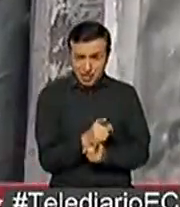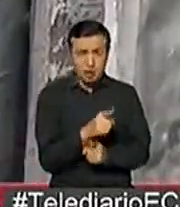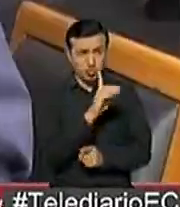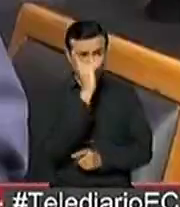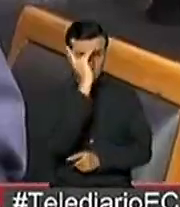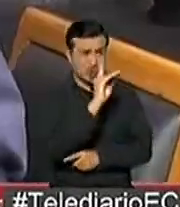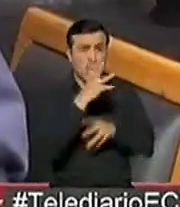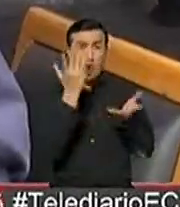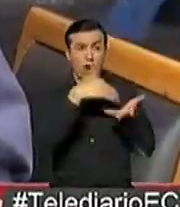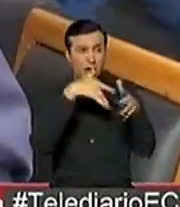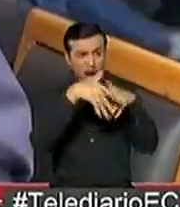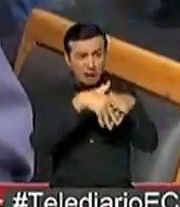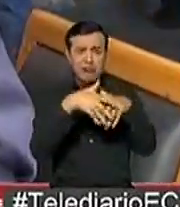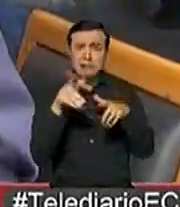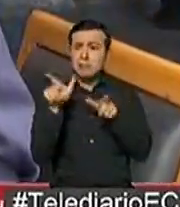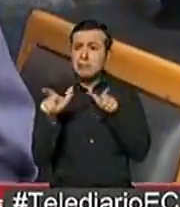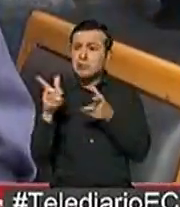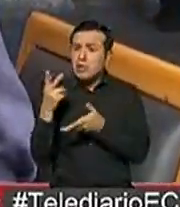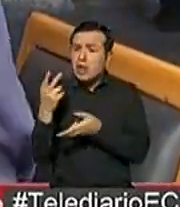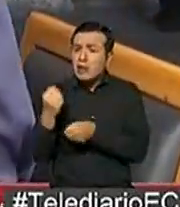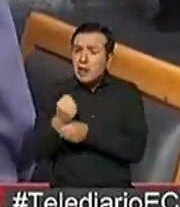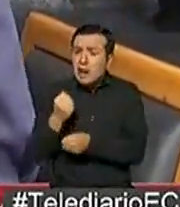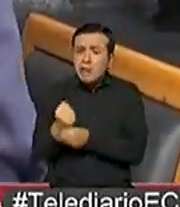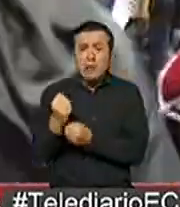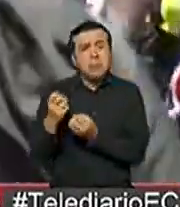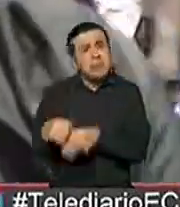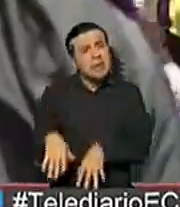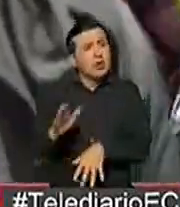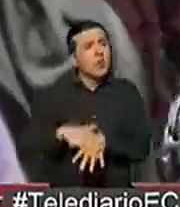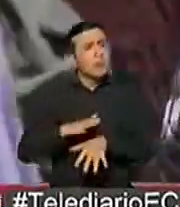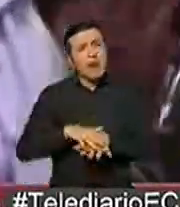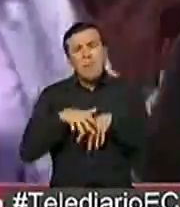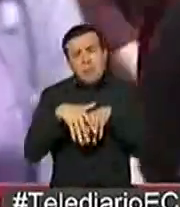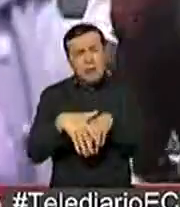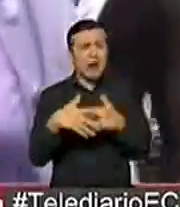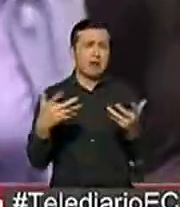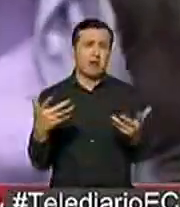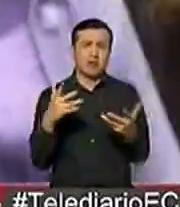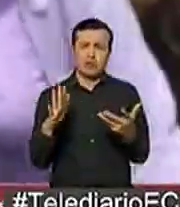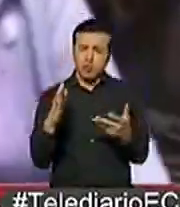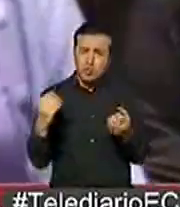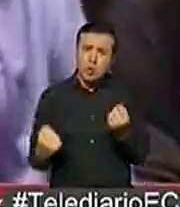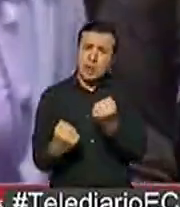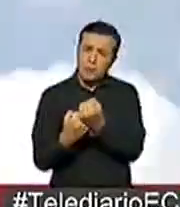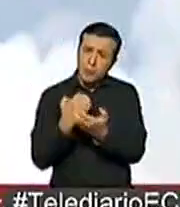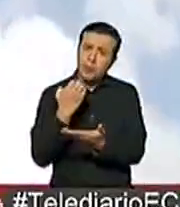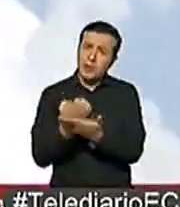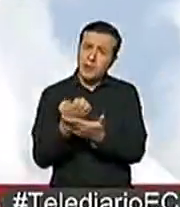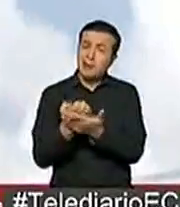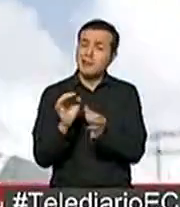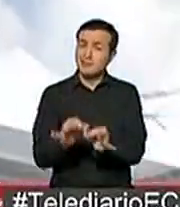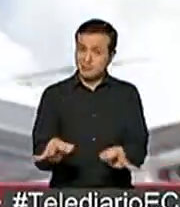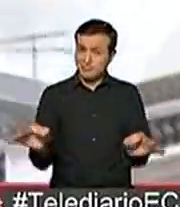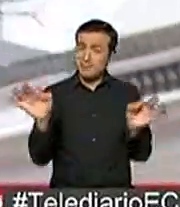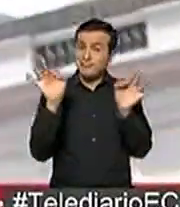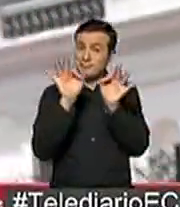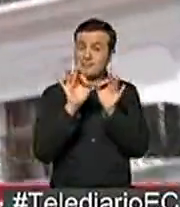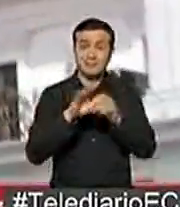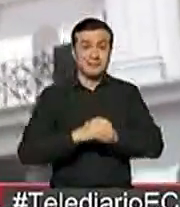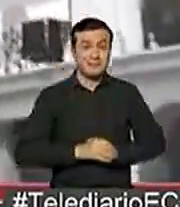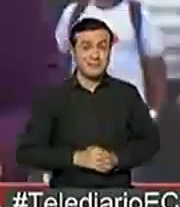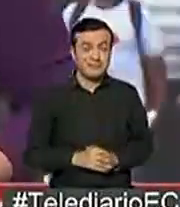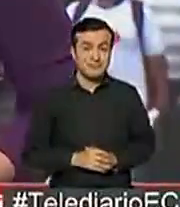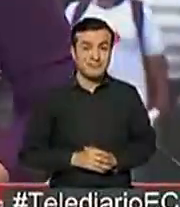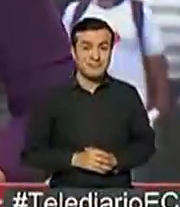decisiones complican la vida de quienes con su trabajo diario viven y contribuyen a la dinamización de la economía javier zeballos medios